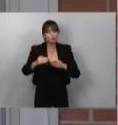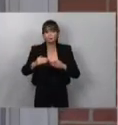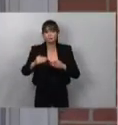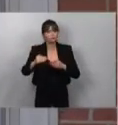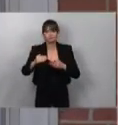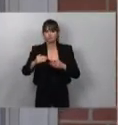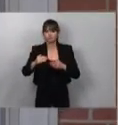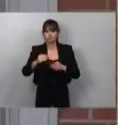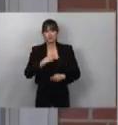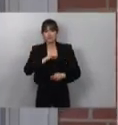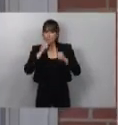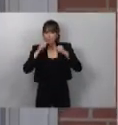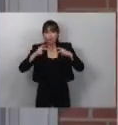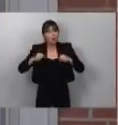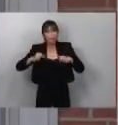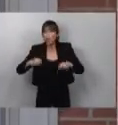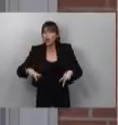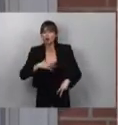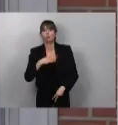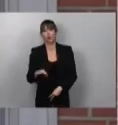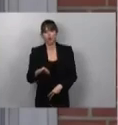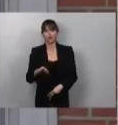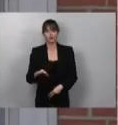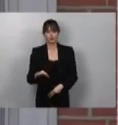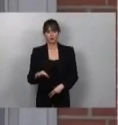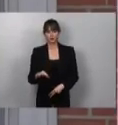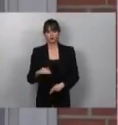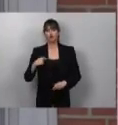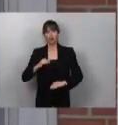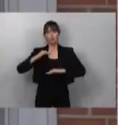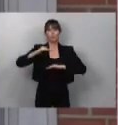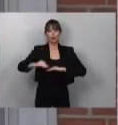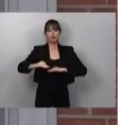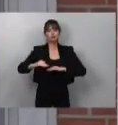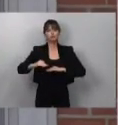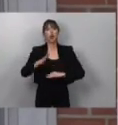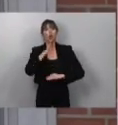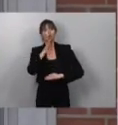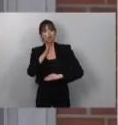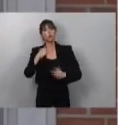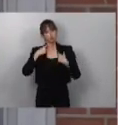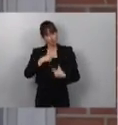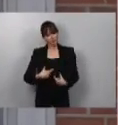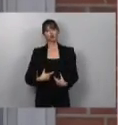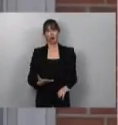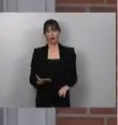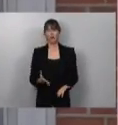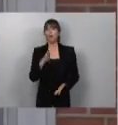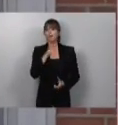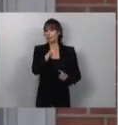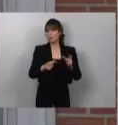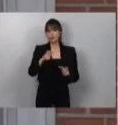ciudadanía esa de menos el hablar el profundizar en los programas en la en la gestión y